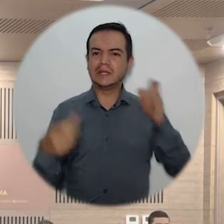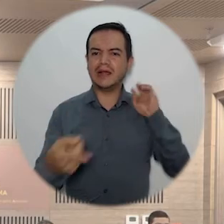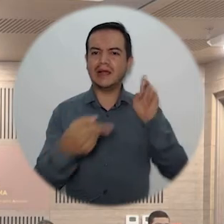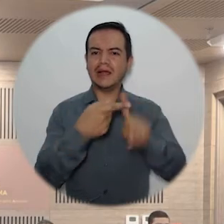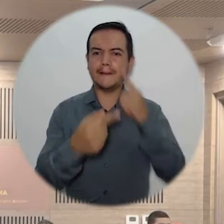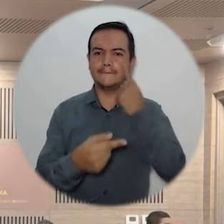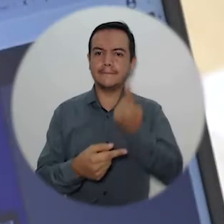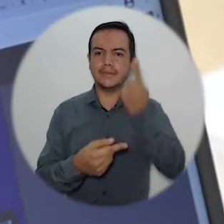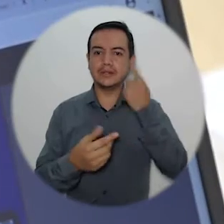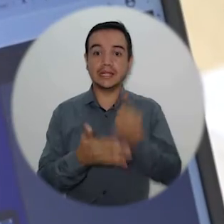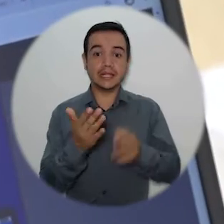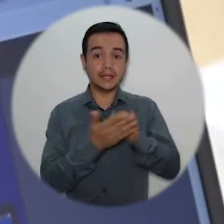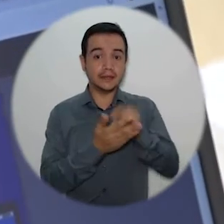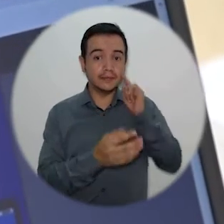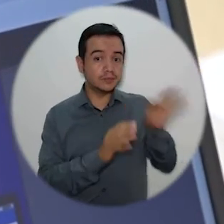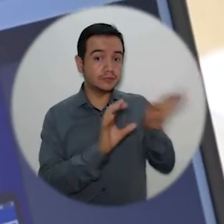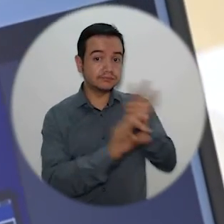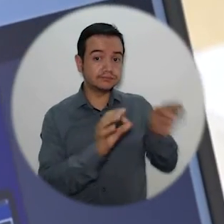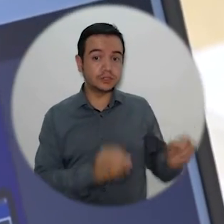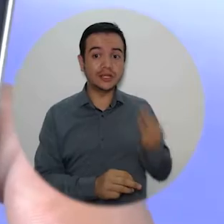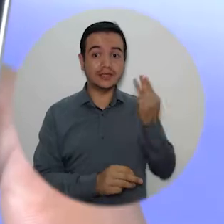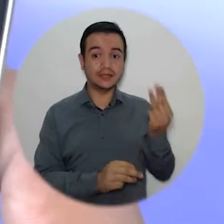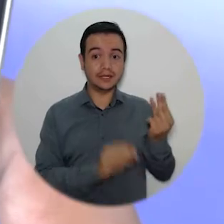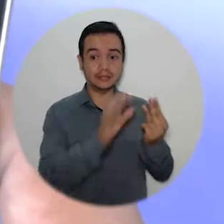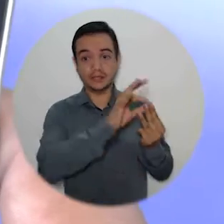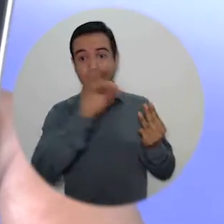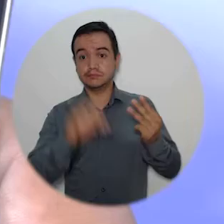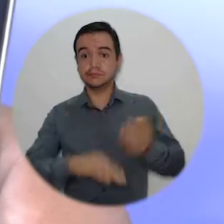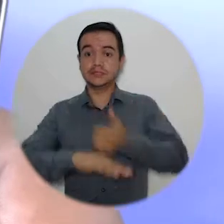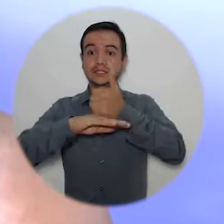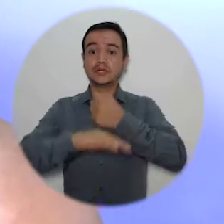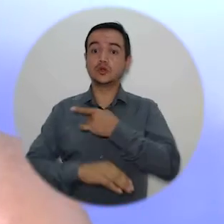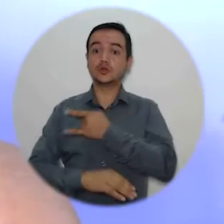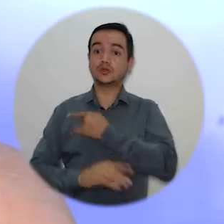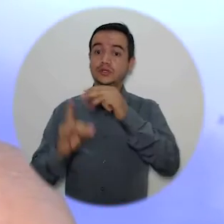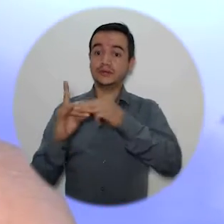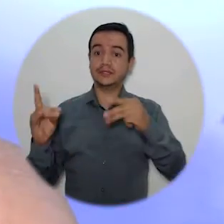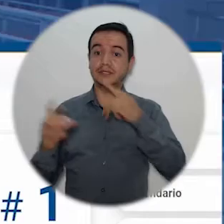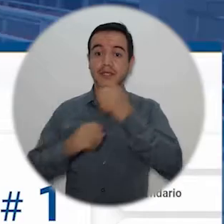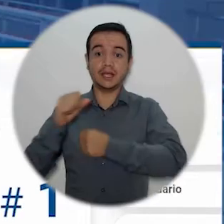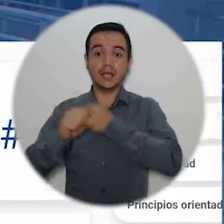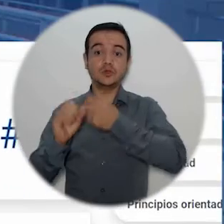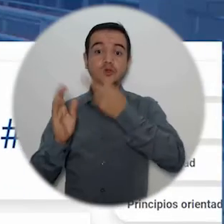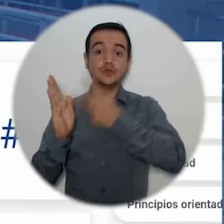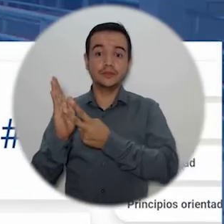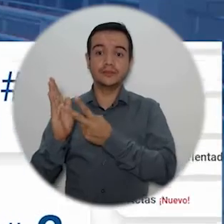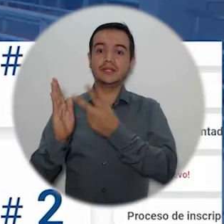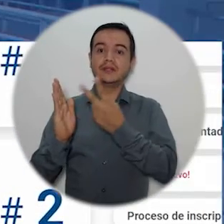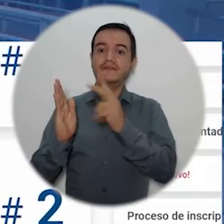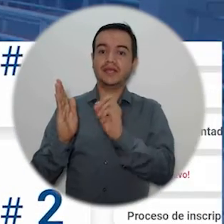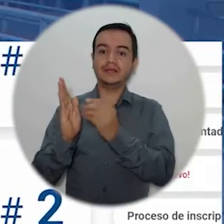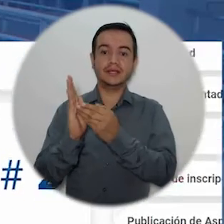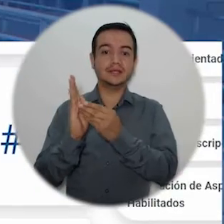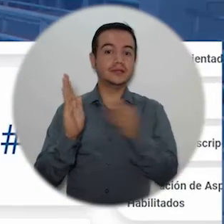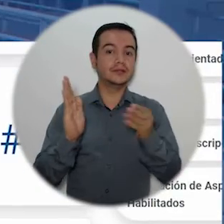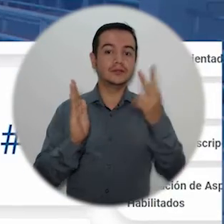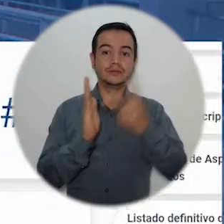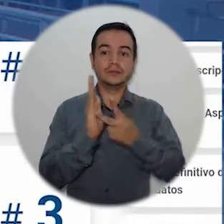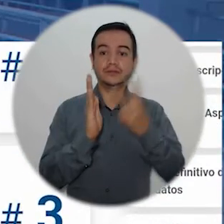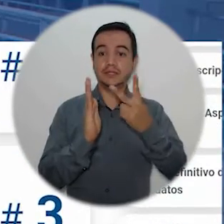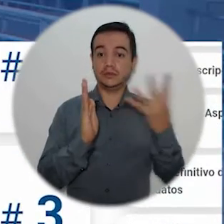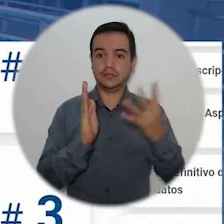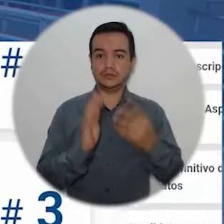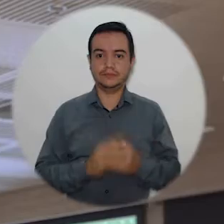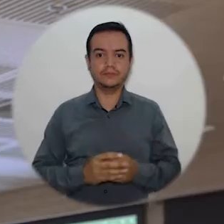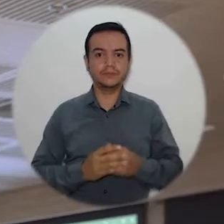Con una participación sin precedentes se desarrolló la consulta para la selección de la terna para designación del rector de la Universidad del Magdalena periodo 2020